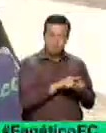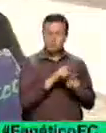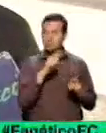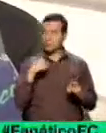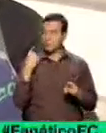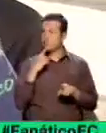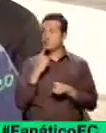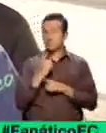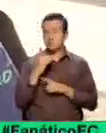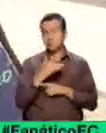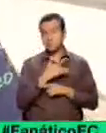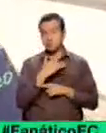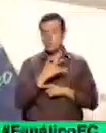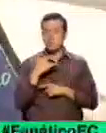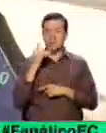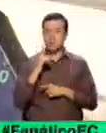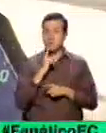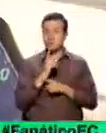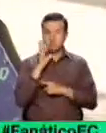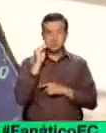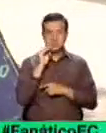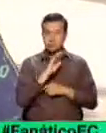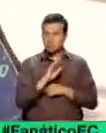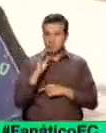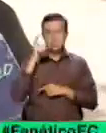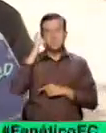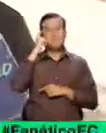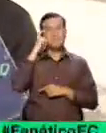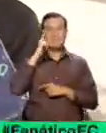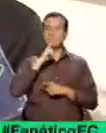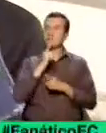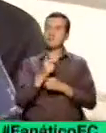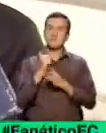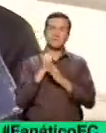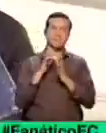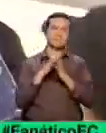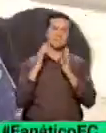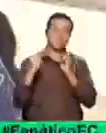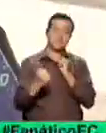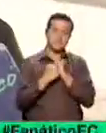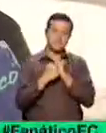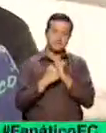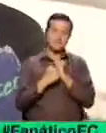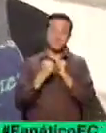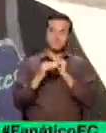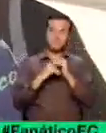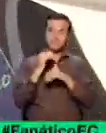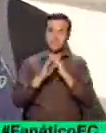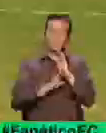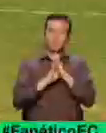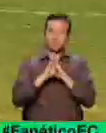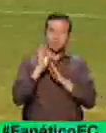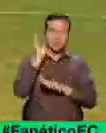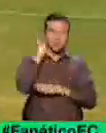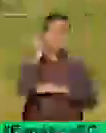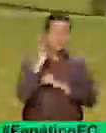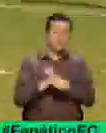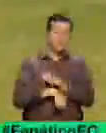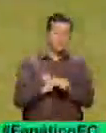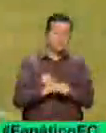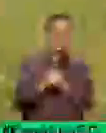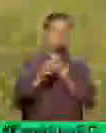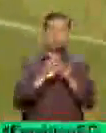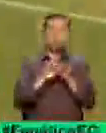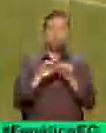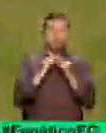con un poco de juventud, sino que también con la experiencia que tienen ellas. Yo creo que eso nos va a aportar a nosotras que vamos creciendo en esto del fútbol femenino. Unión